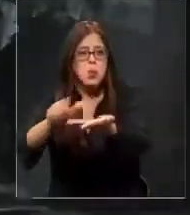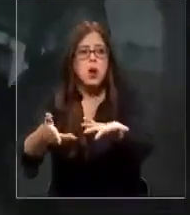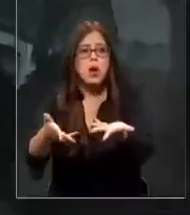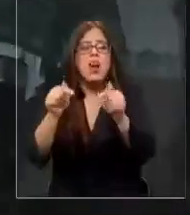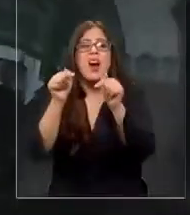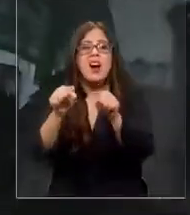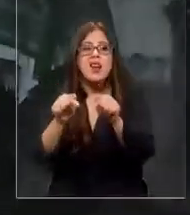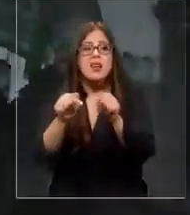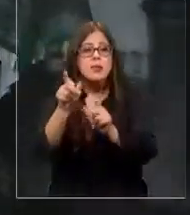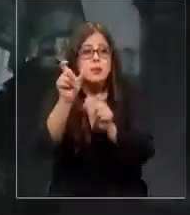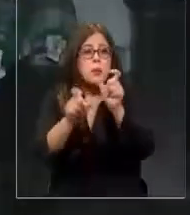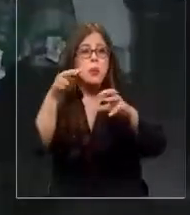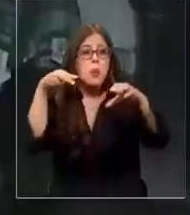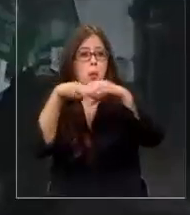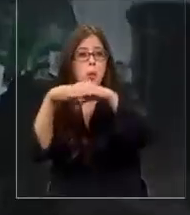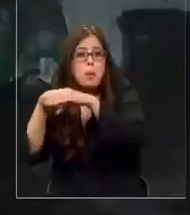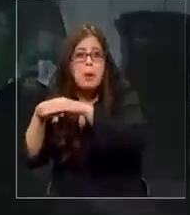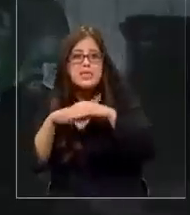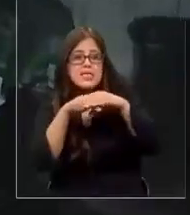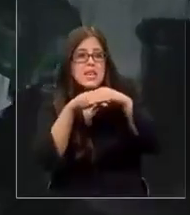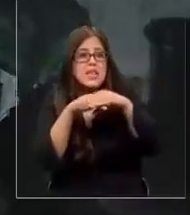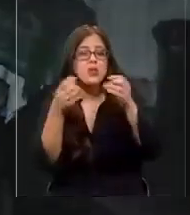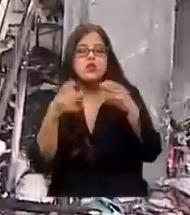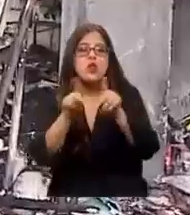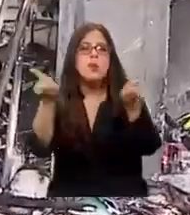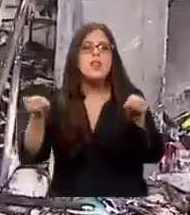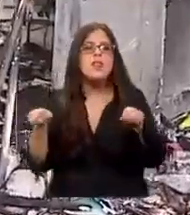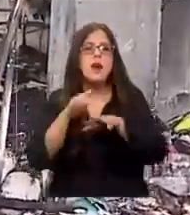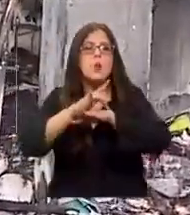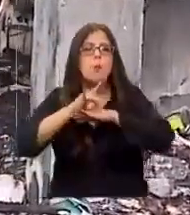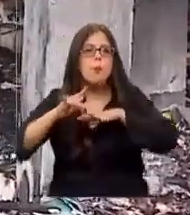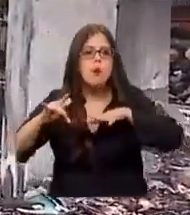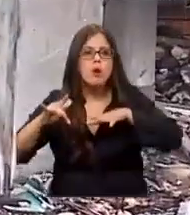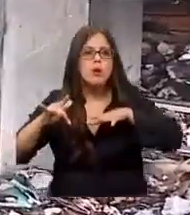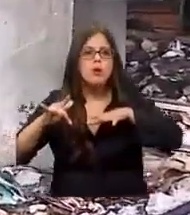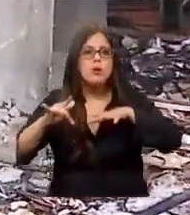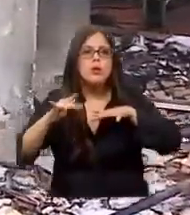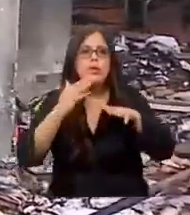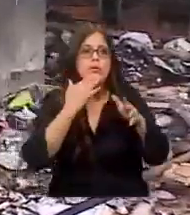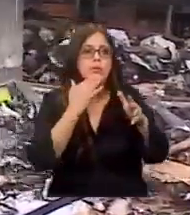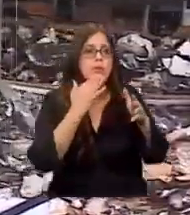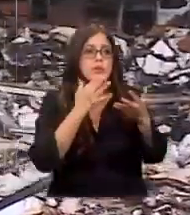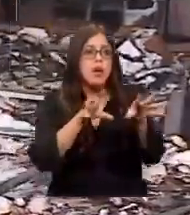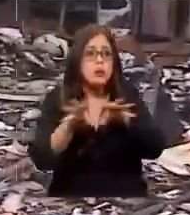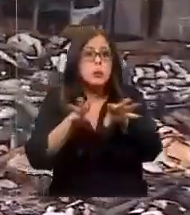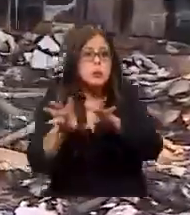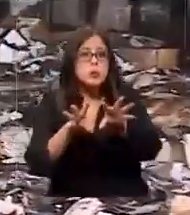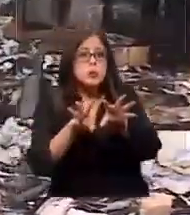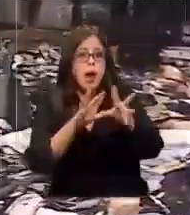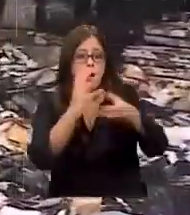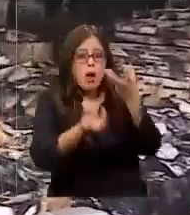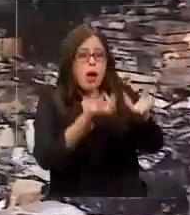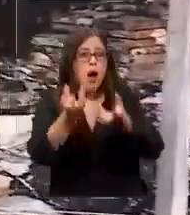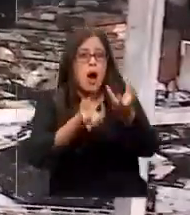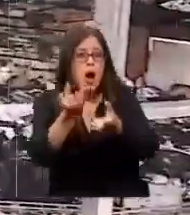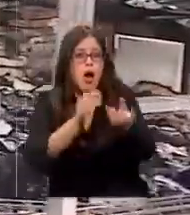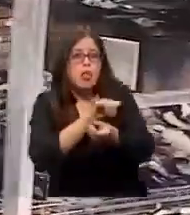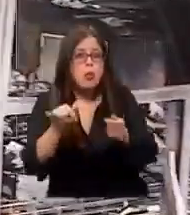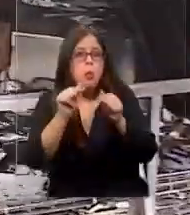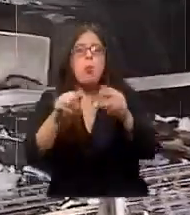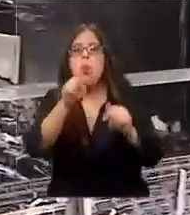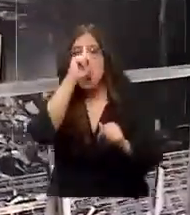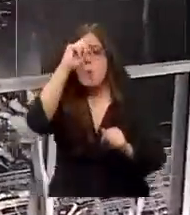donde habían pacientes, hoy quedan salas vacías y los restos de lo que dejó el incendio del Hospital San Borja.